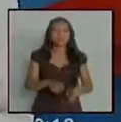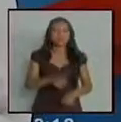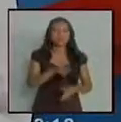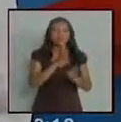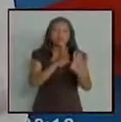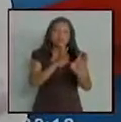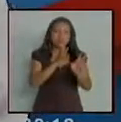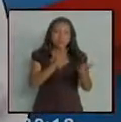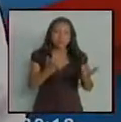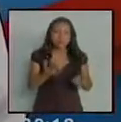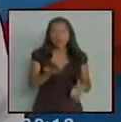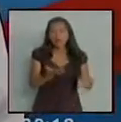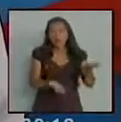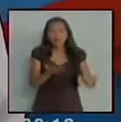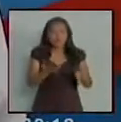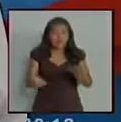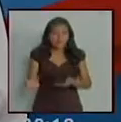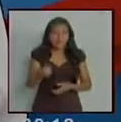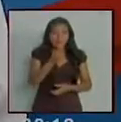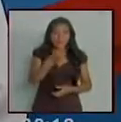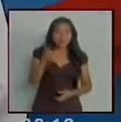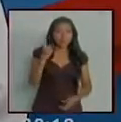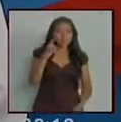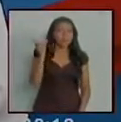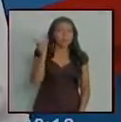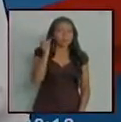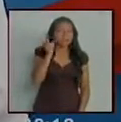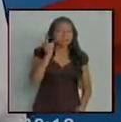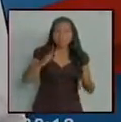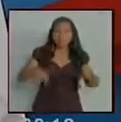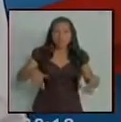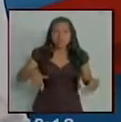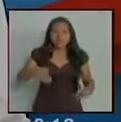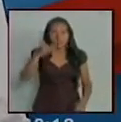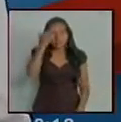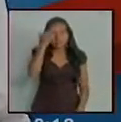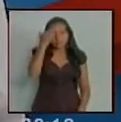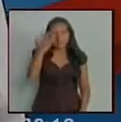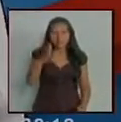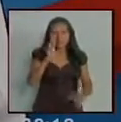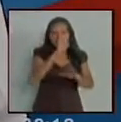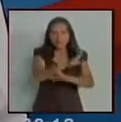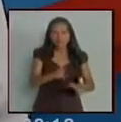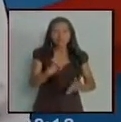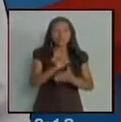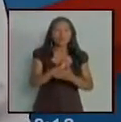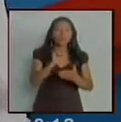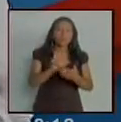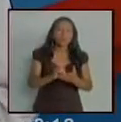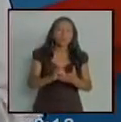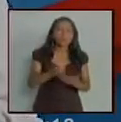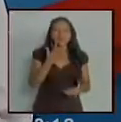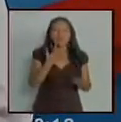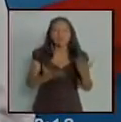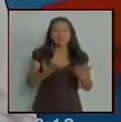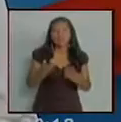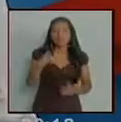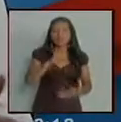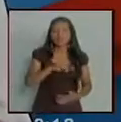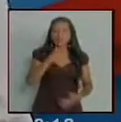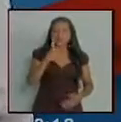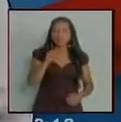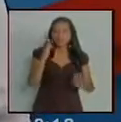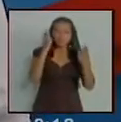Entonces de pronto a veces hay pérdidas auditivas que no son diagnosticadas de pequeñitos o de pronto no pensamos,